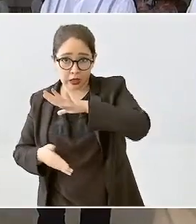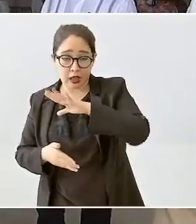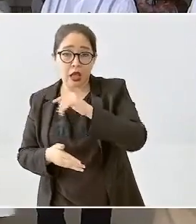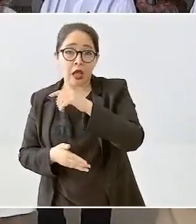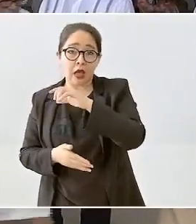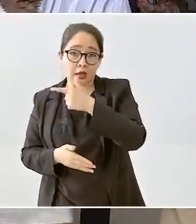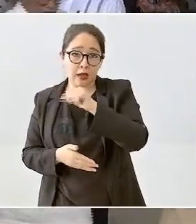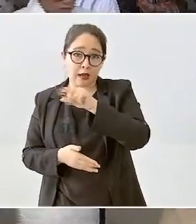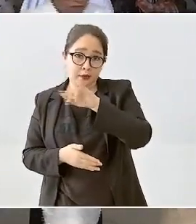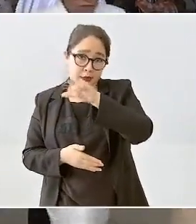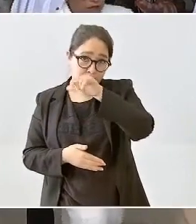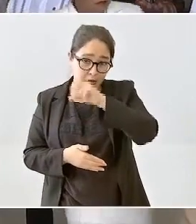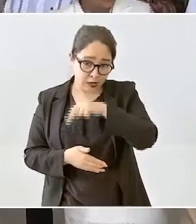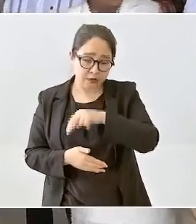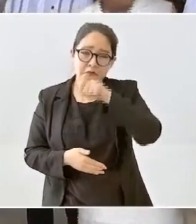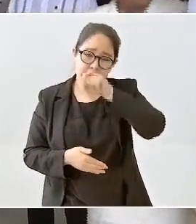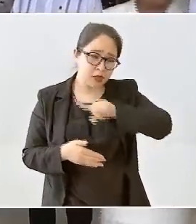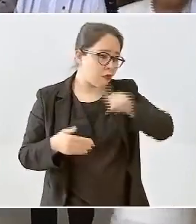también a la zona de Pajaritos.